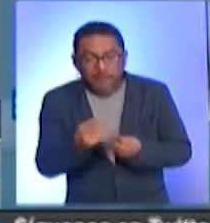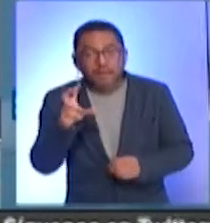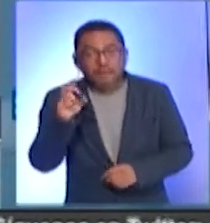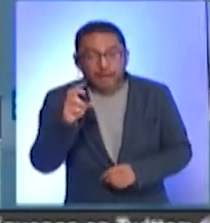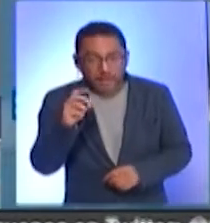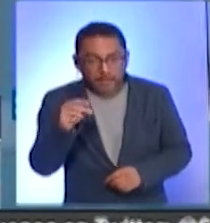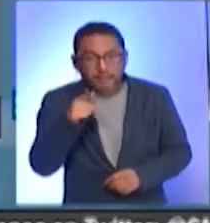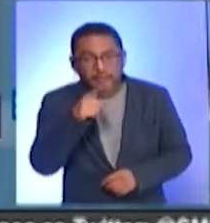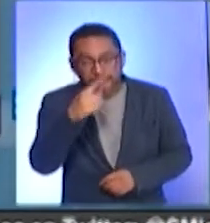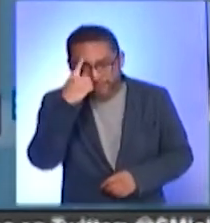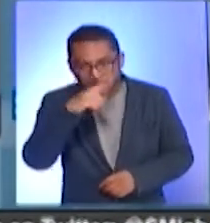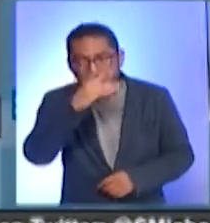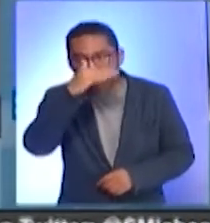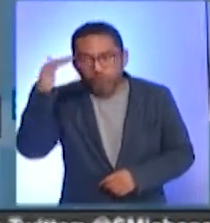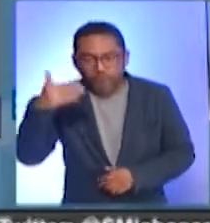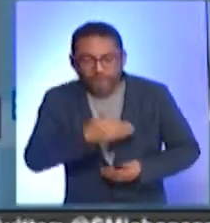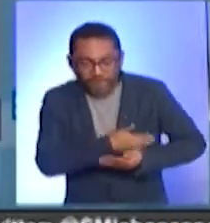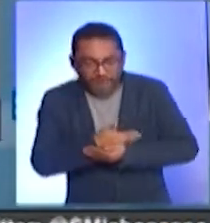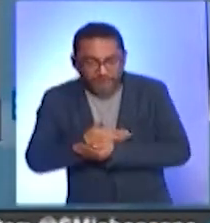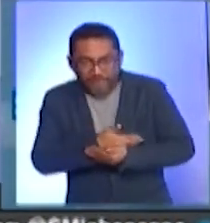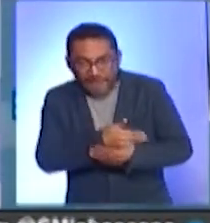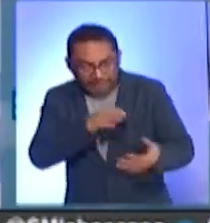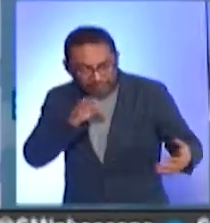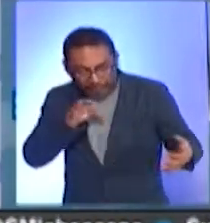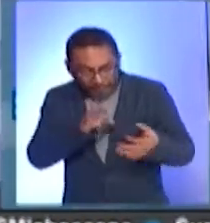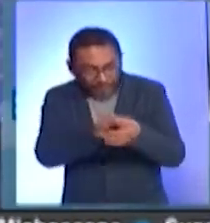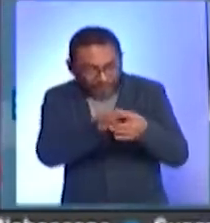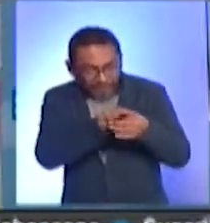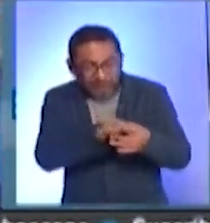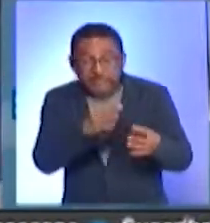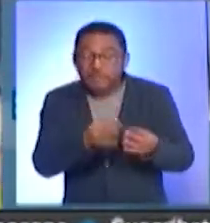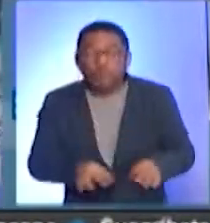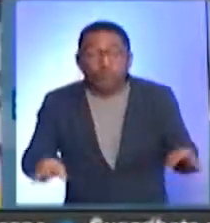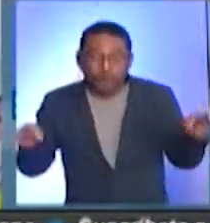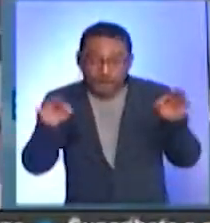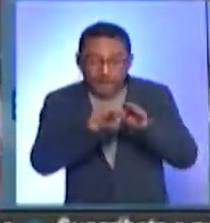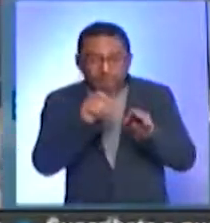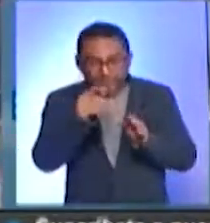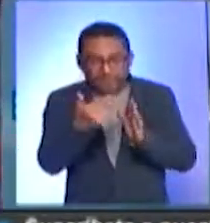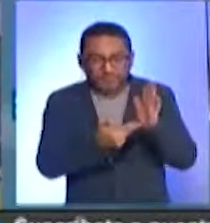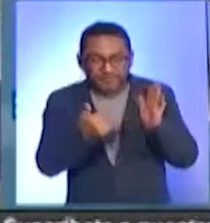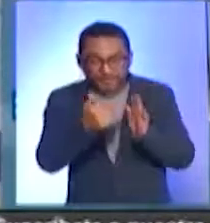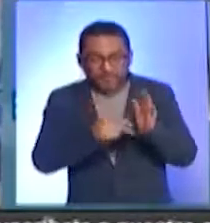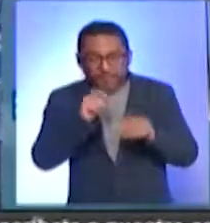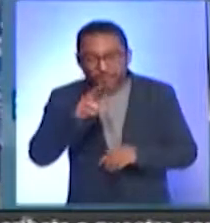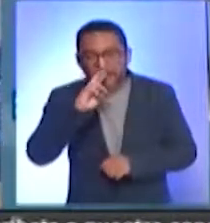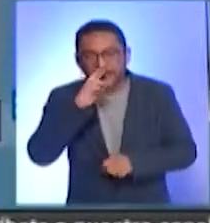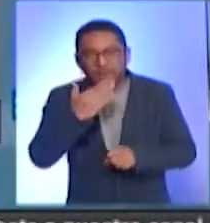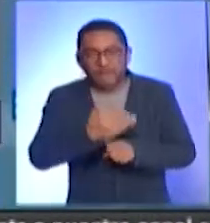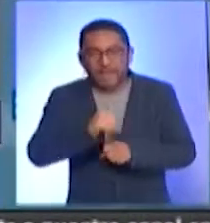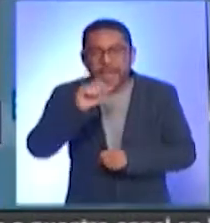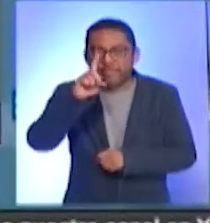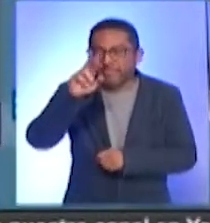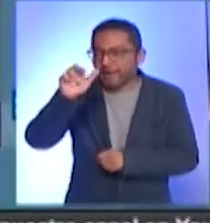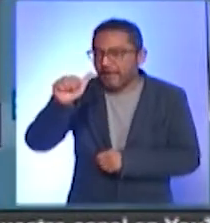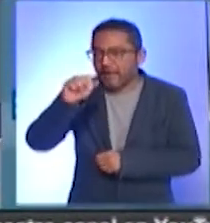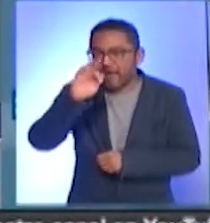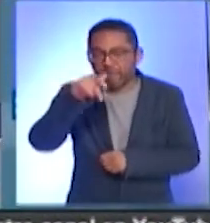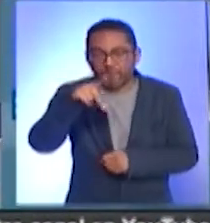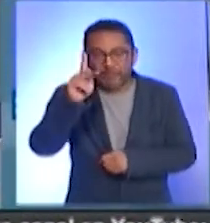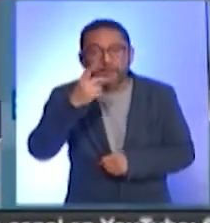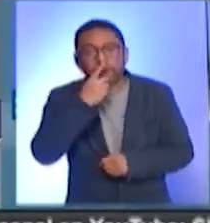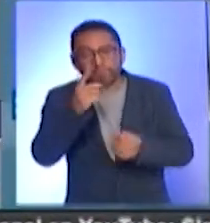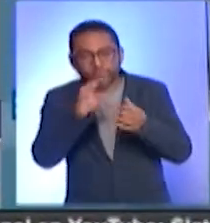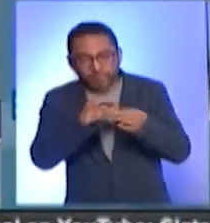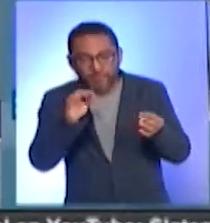lazo afectivo entre el adulto y el bebé será importante en este taller resaltó andreas fink responsable del proyecto a estos